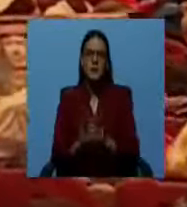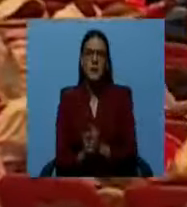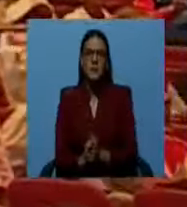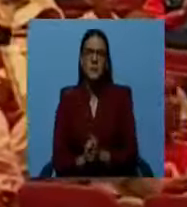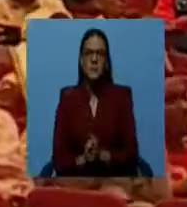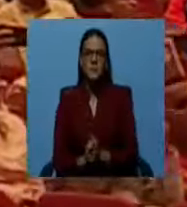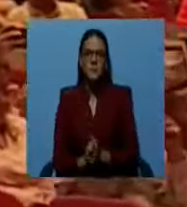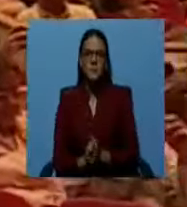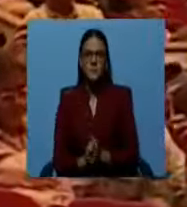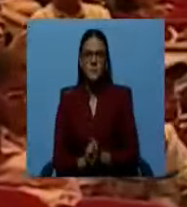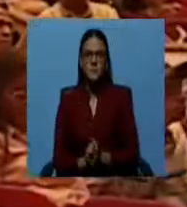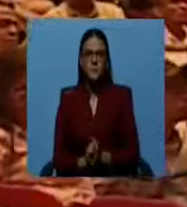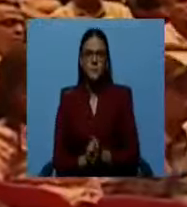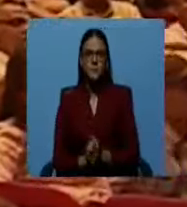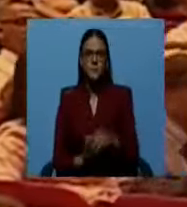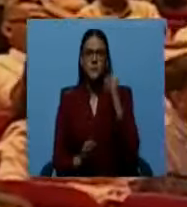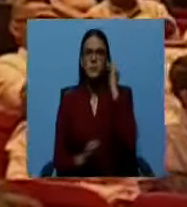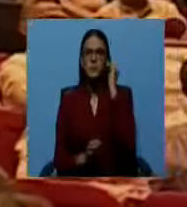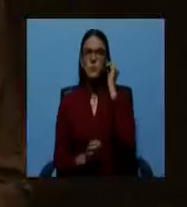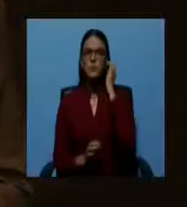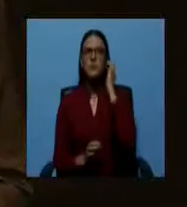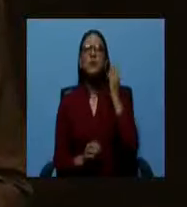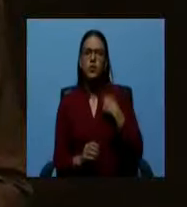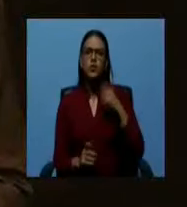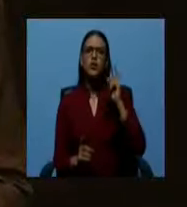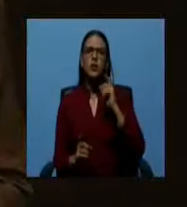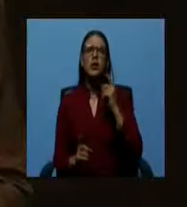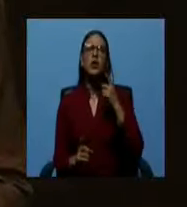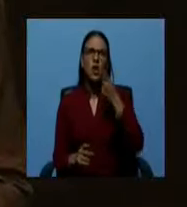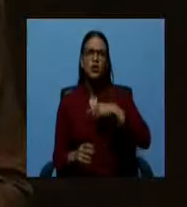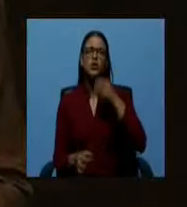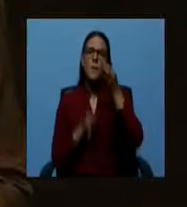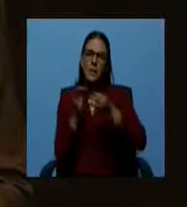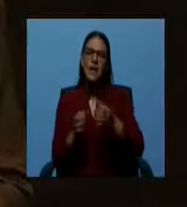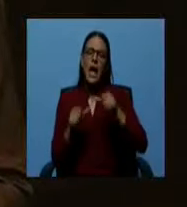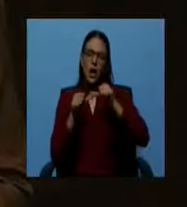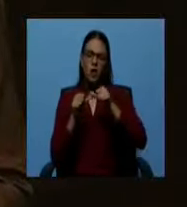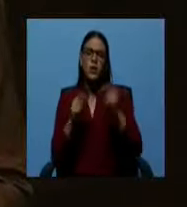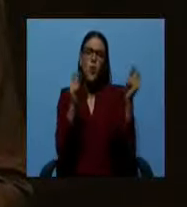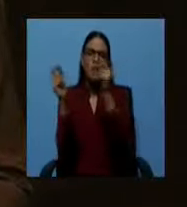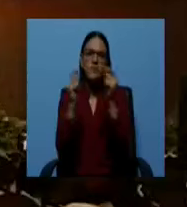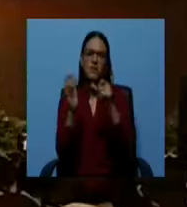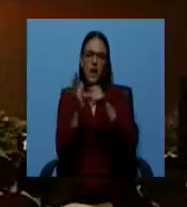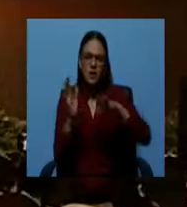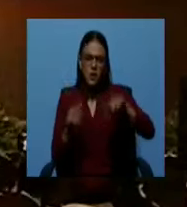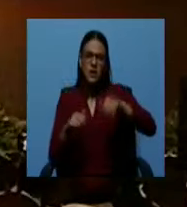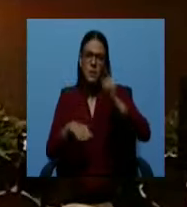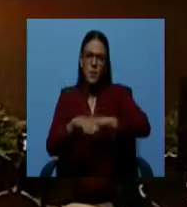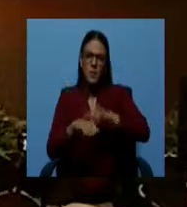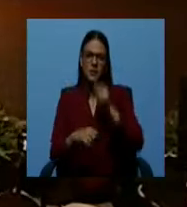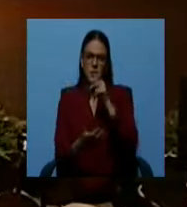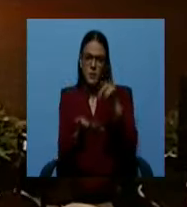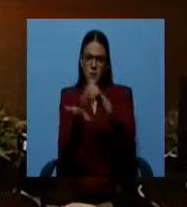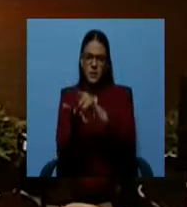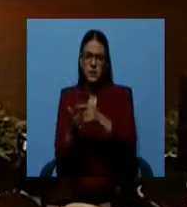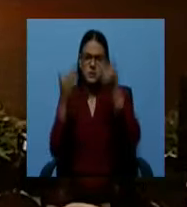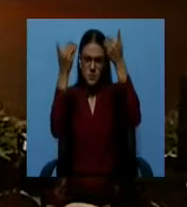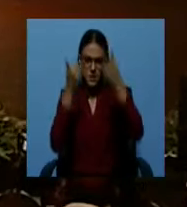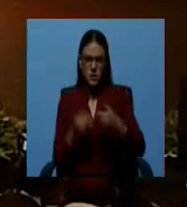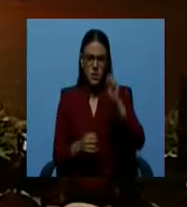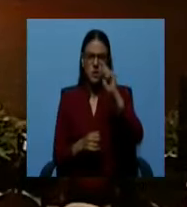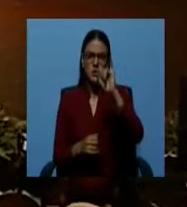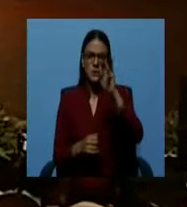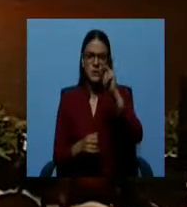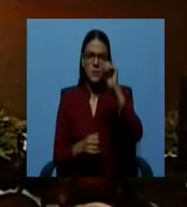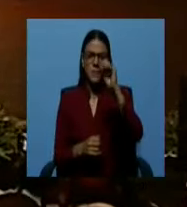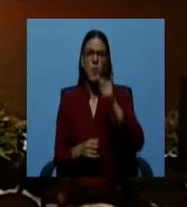la comunicación en nuestro país. Me ha tocado la tarea. Así es, continúa este debate. En este momento hace su participación Simón